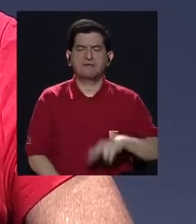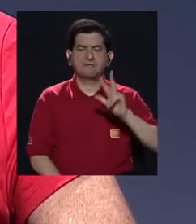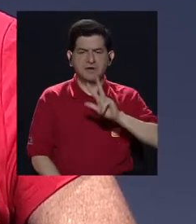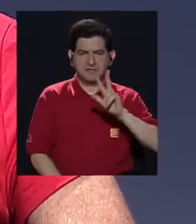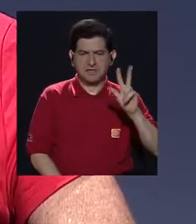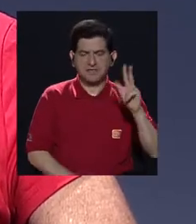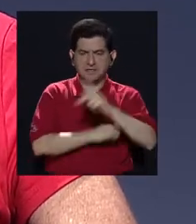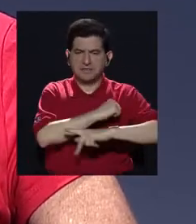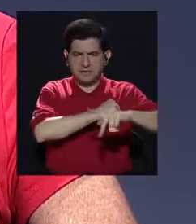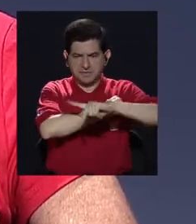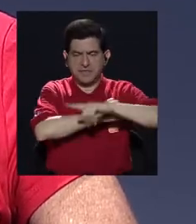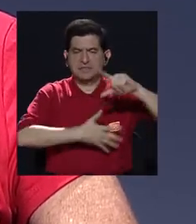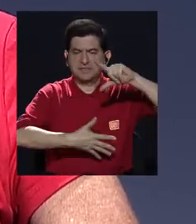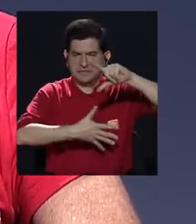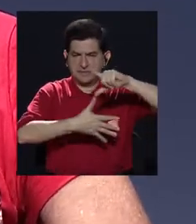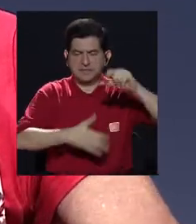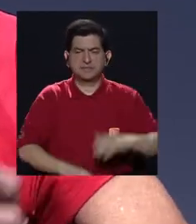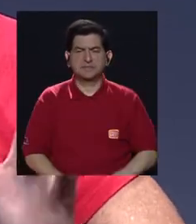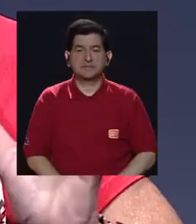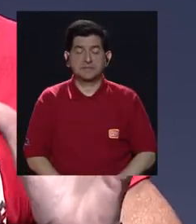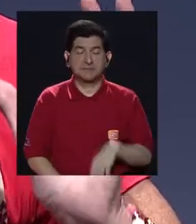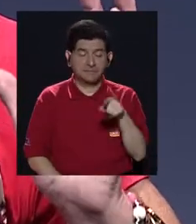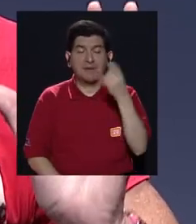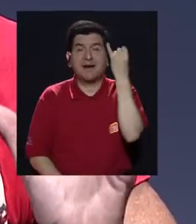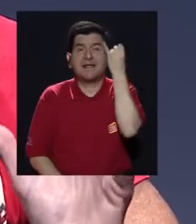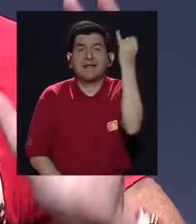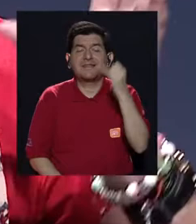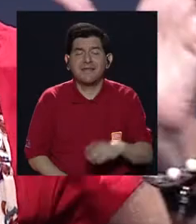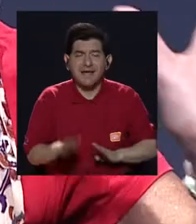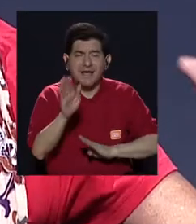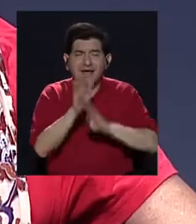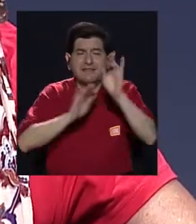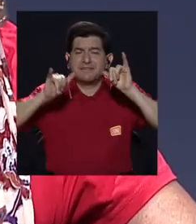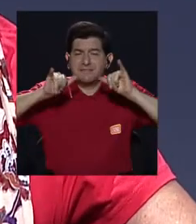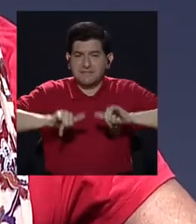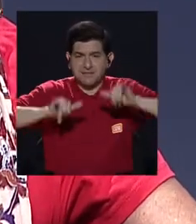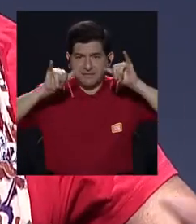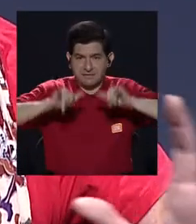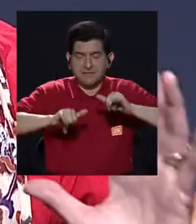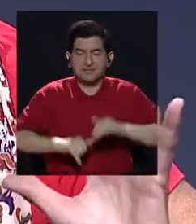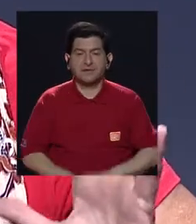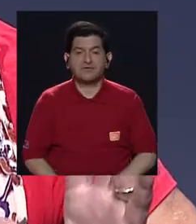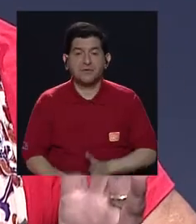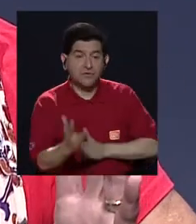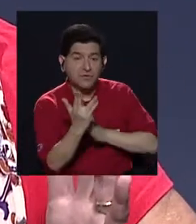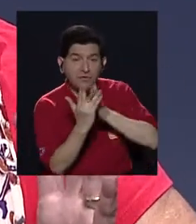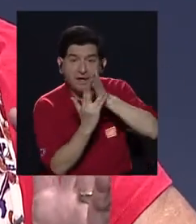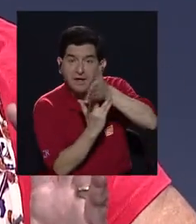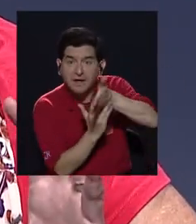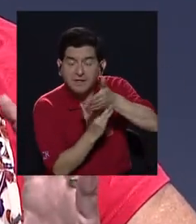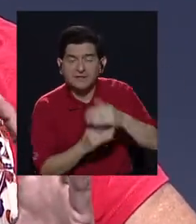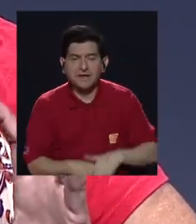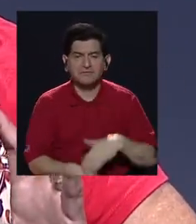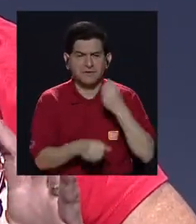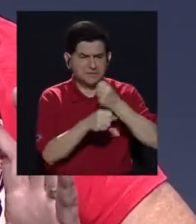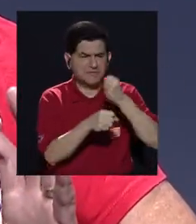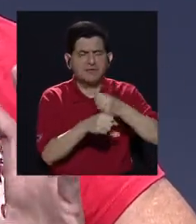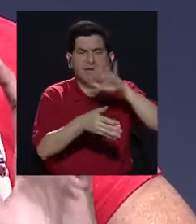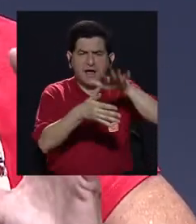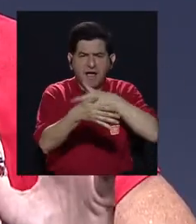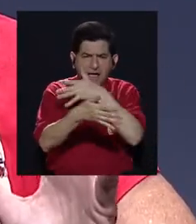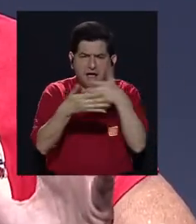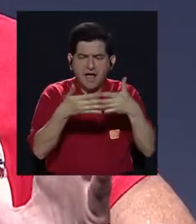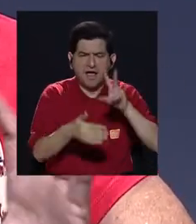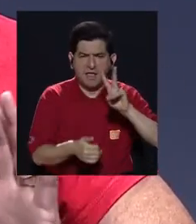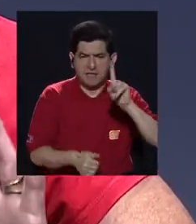33 países de américa latina para poner el concepto de desarrollo sostenible a través de la elaboración